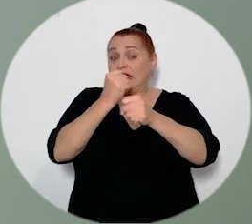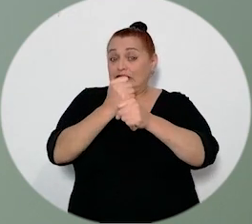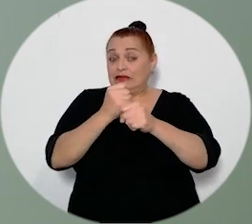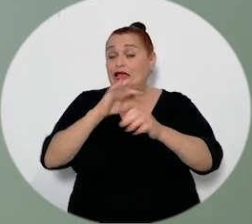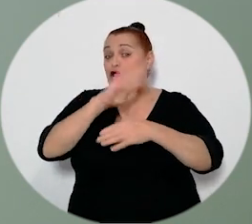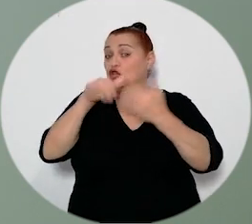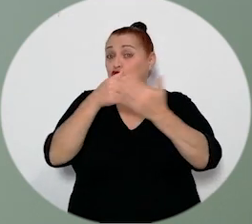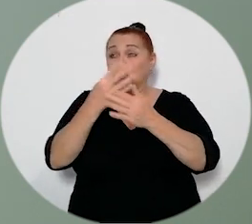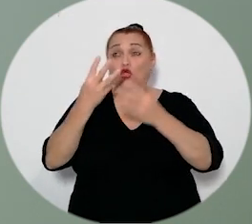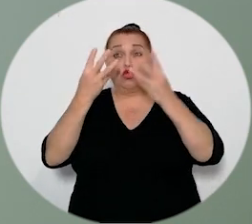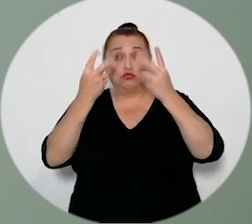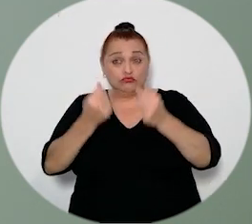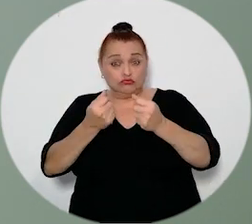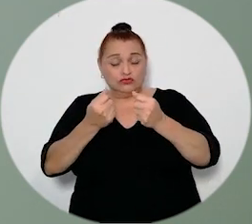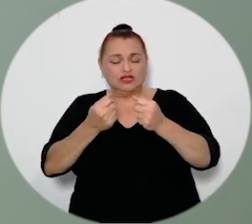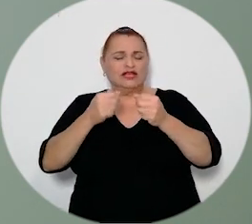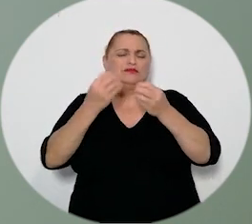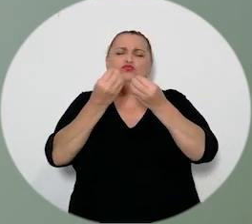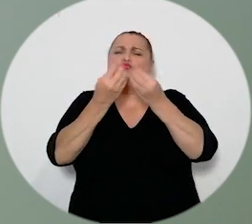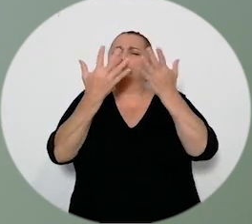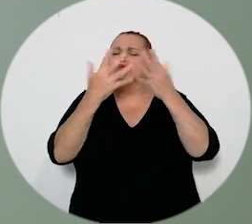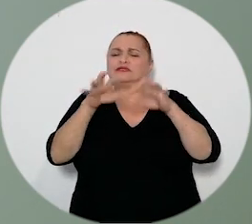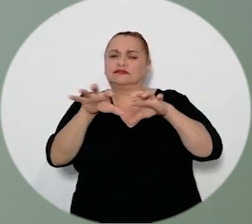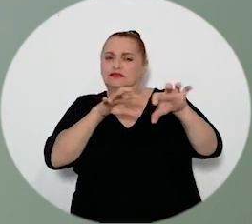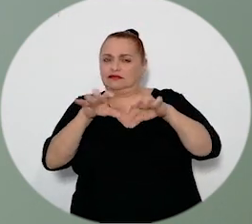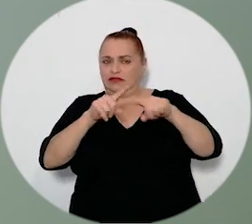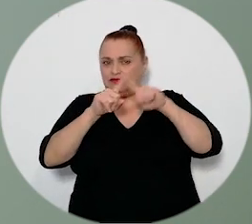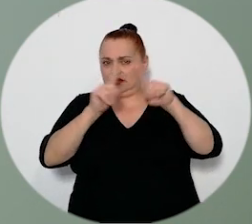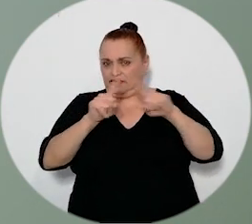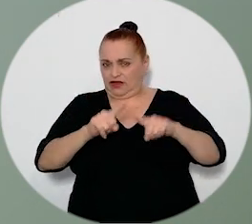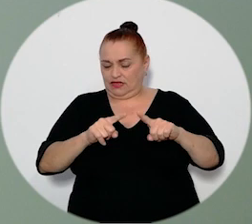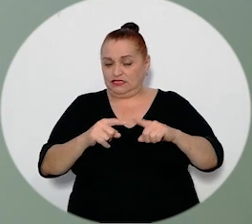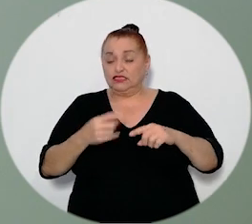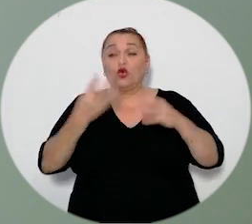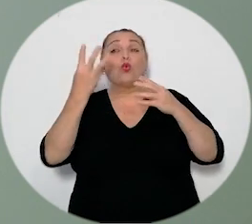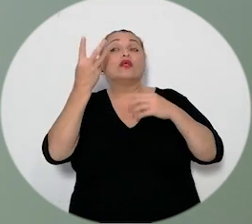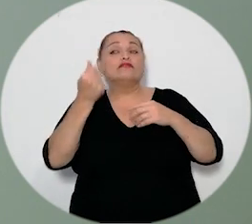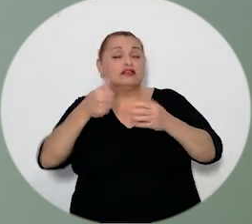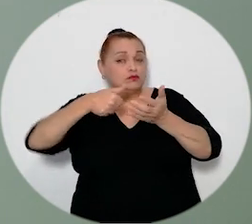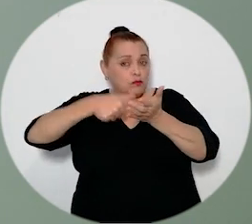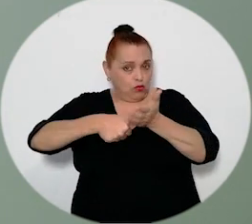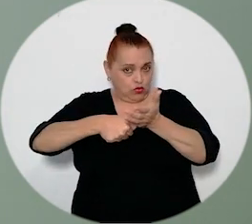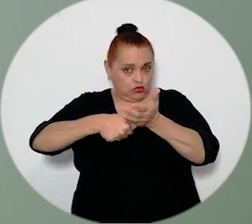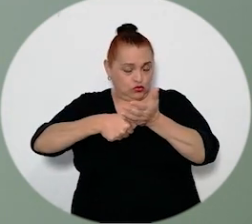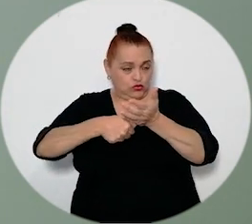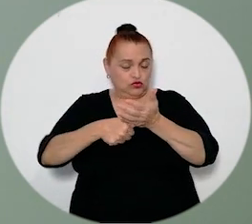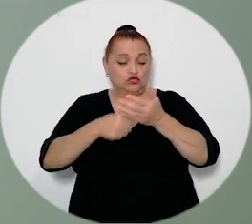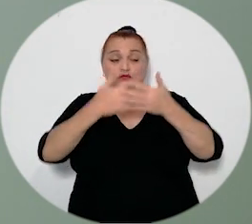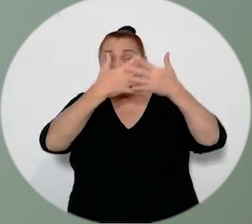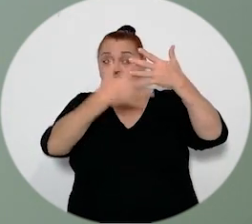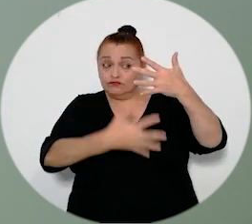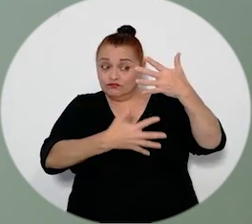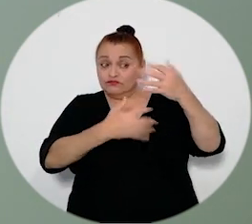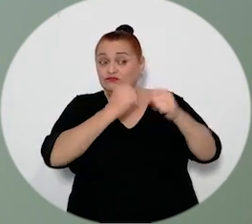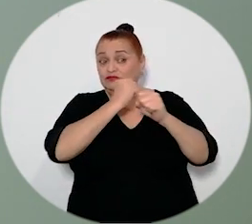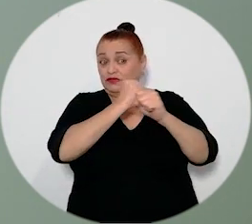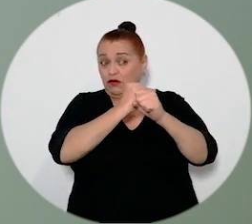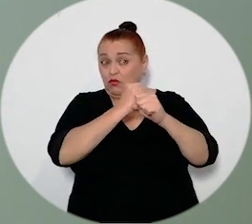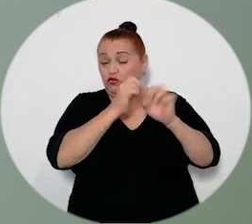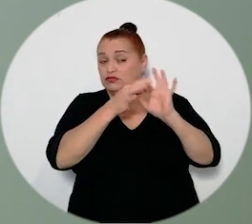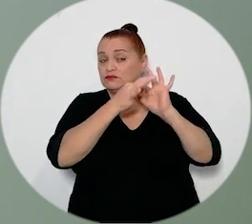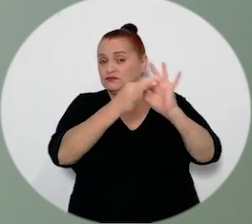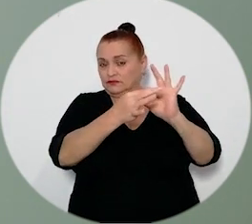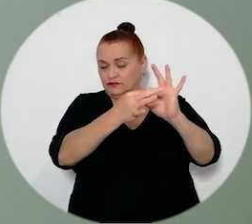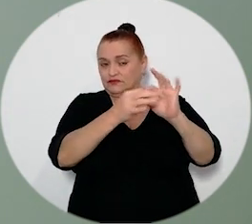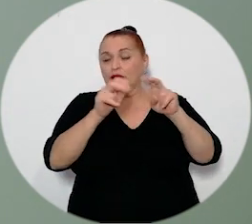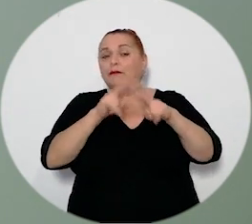tareas escrutadoras, ocurre un amplio abanico de actividades, además de las de cuantificación de los votos. Todas esas labores tienen que ver con,